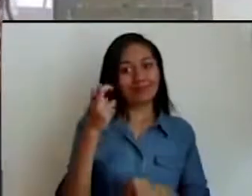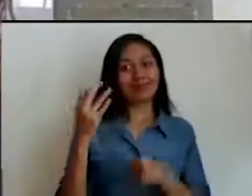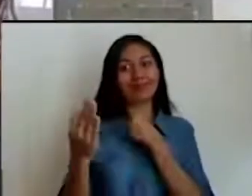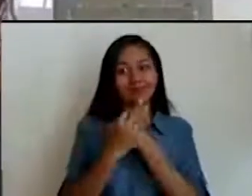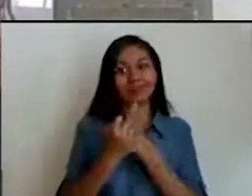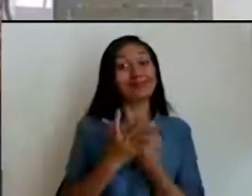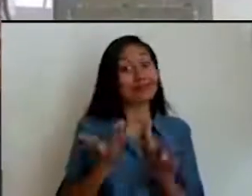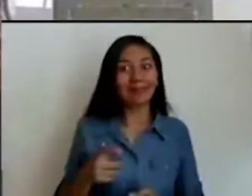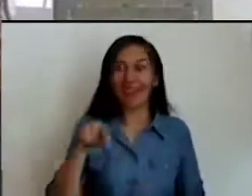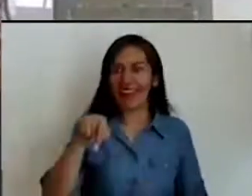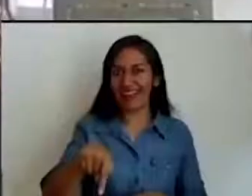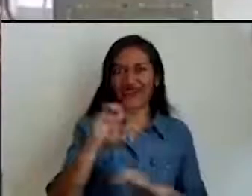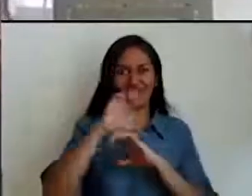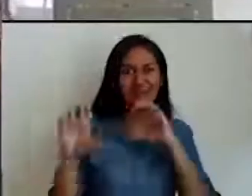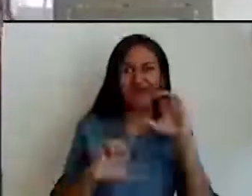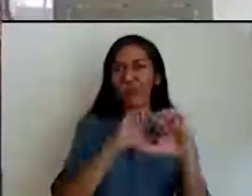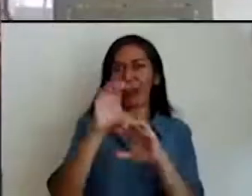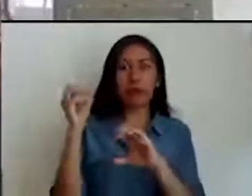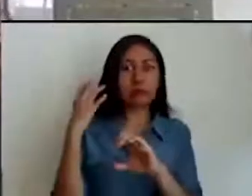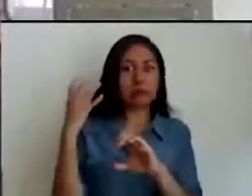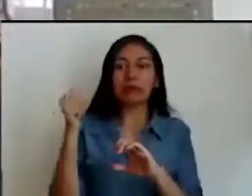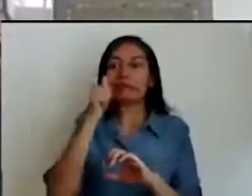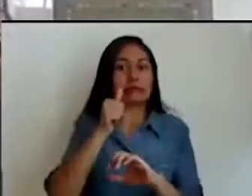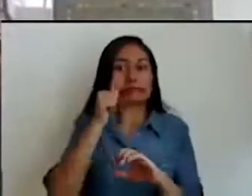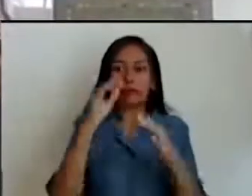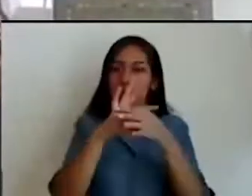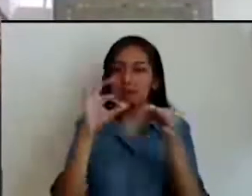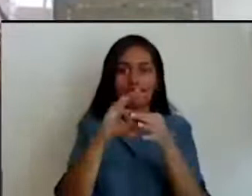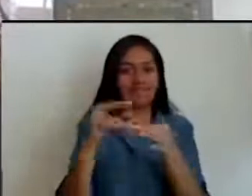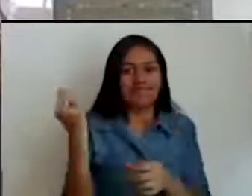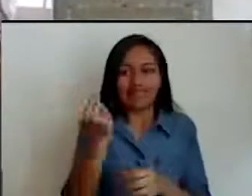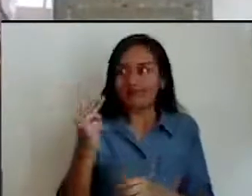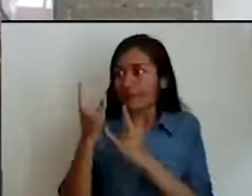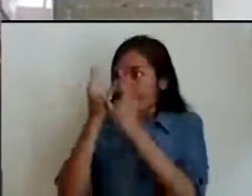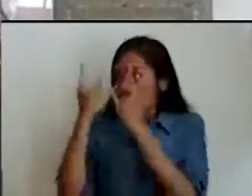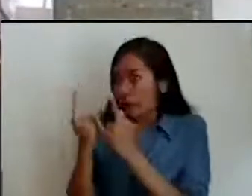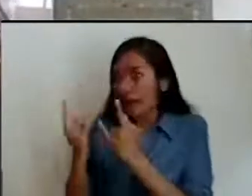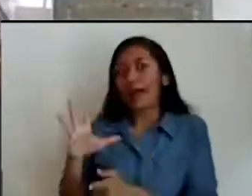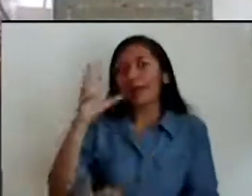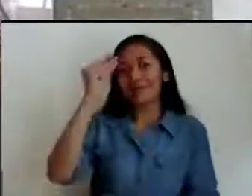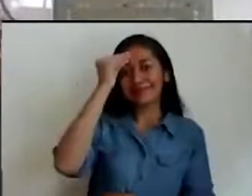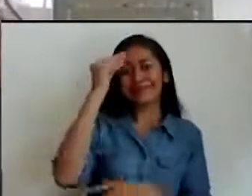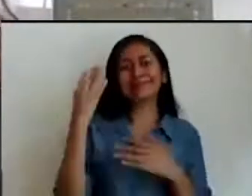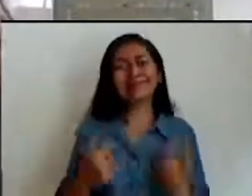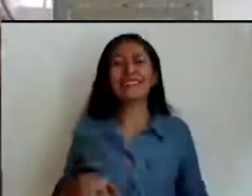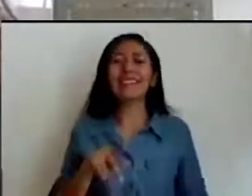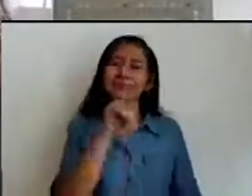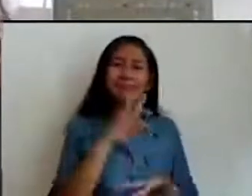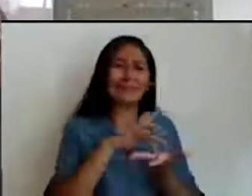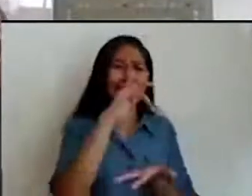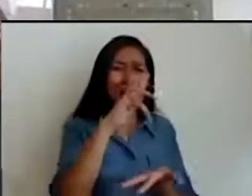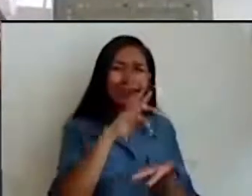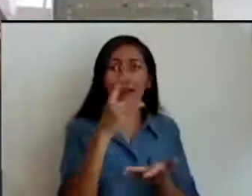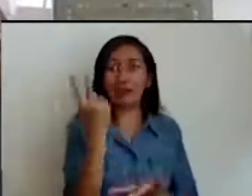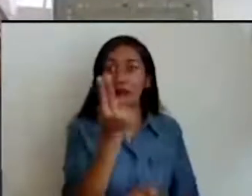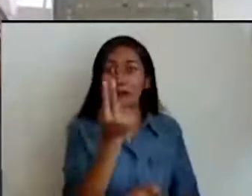en todas estas conferencias. Ringraziamo a Giorgio un'altra volta, ringraziamo a tutti i colleghi